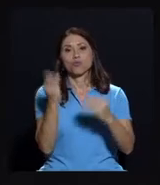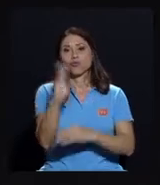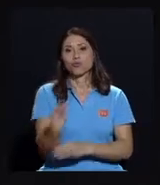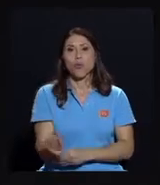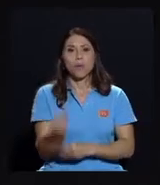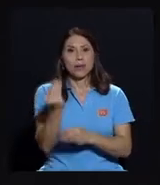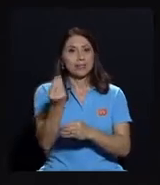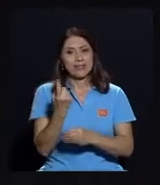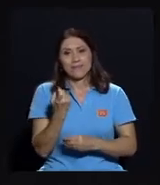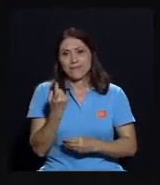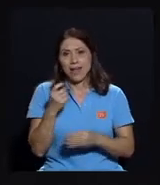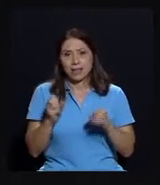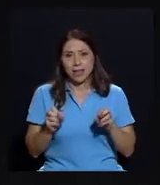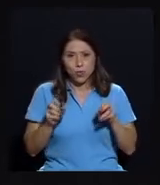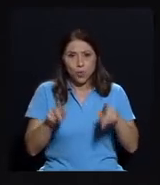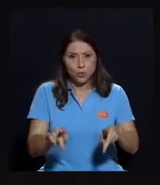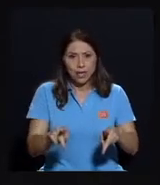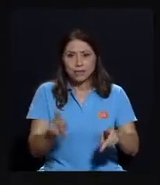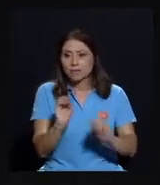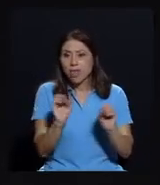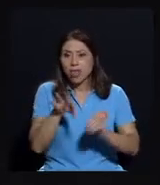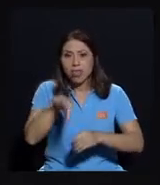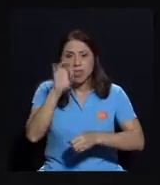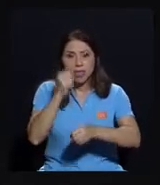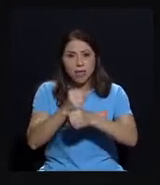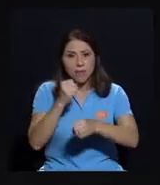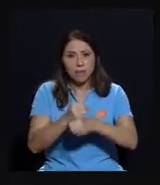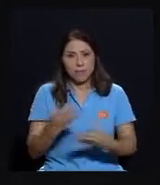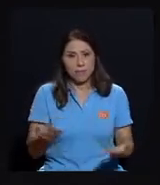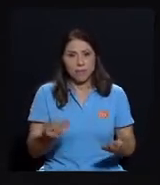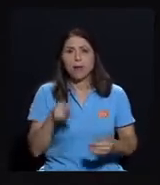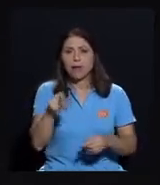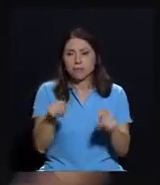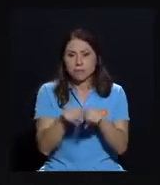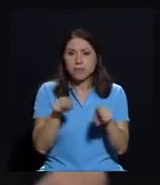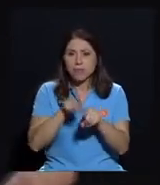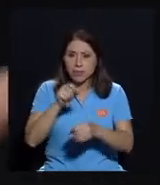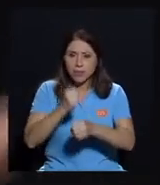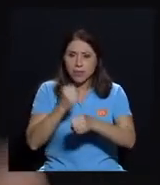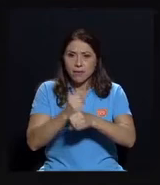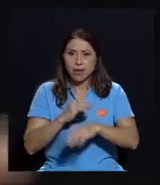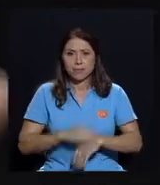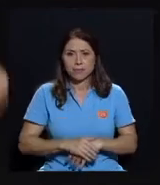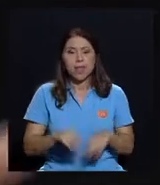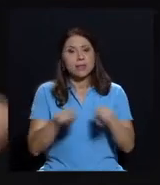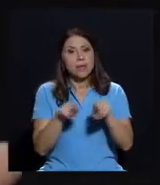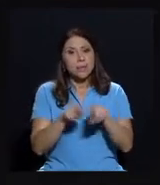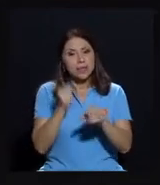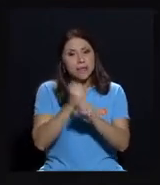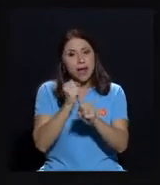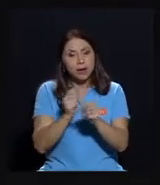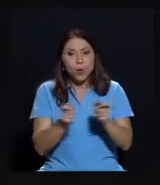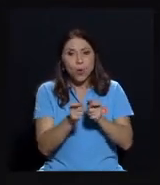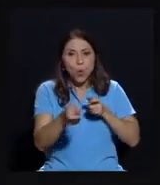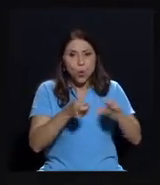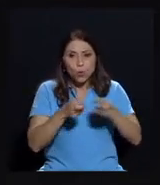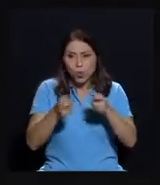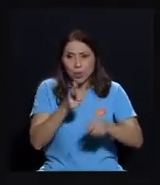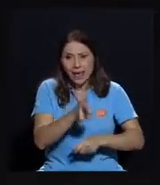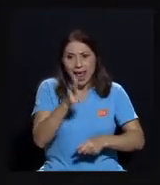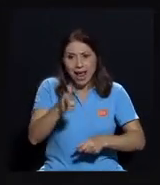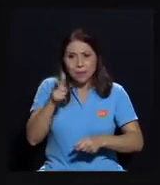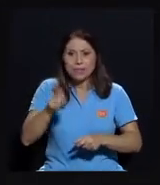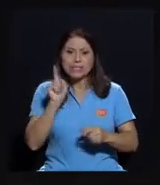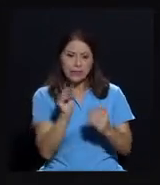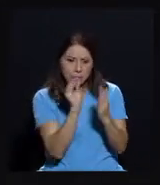oportunidades mucho desempleo y ahí también tenemos que trabajar tenemos que trabajar en el tema del control de armas de las armas